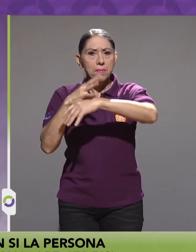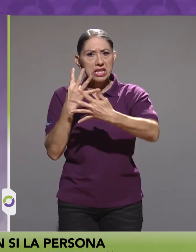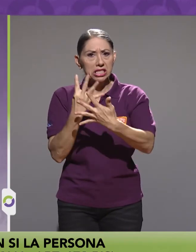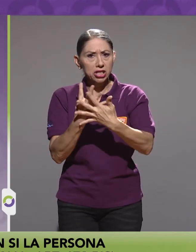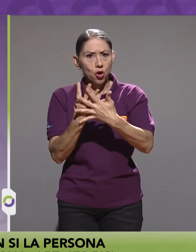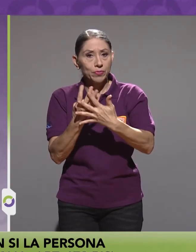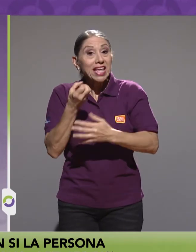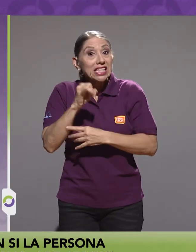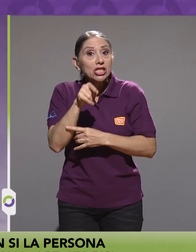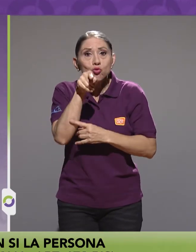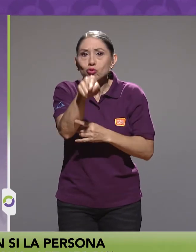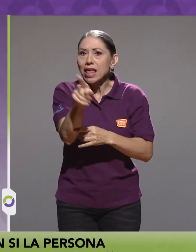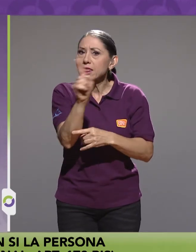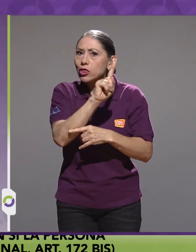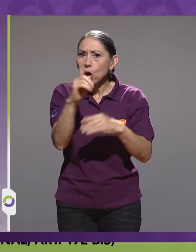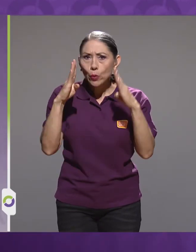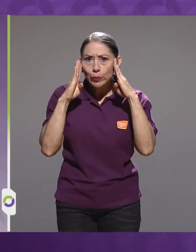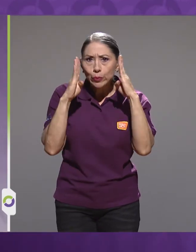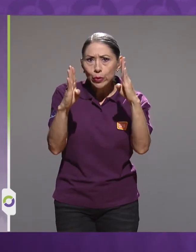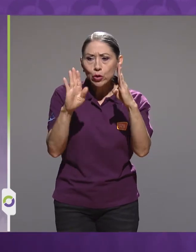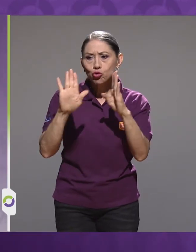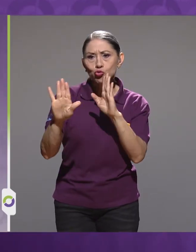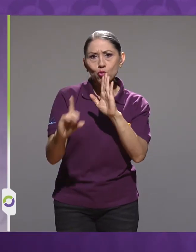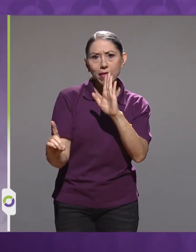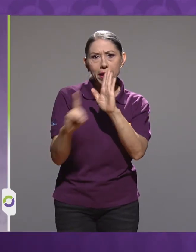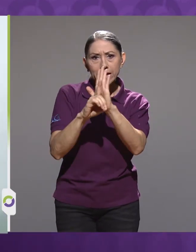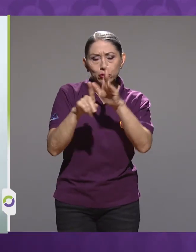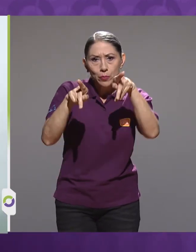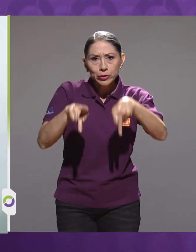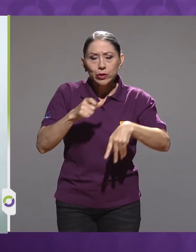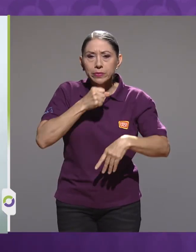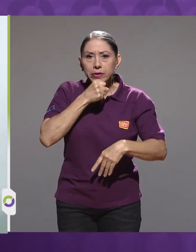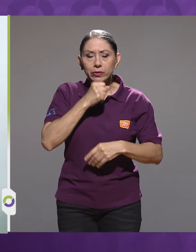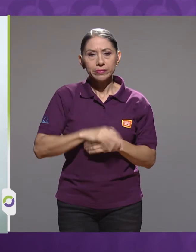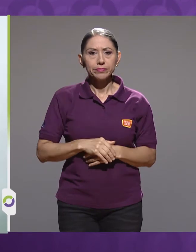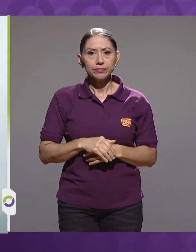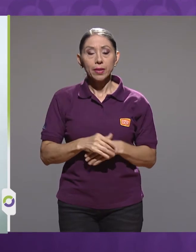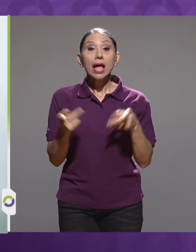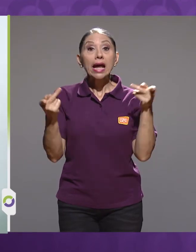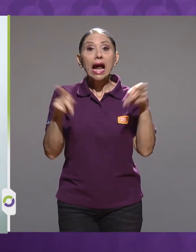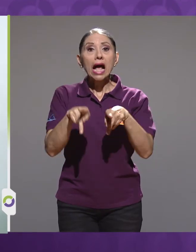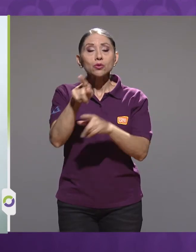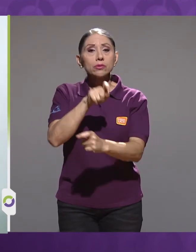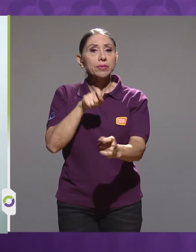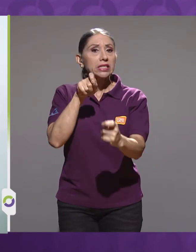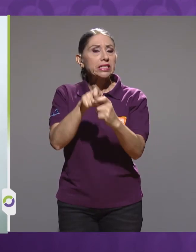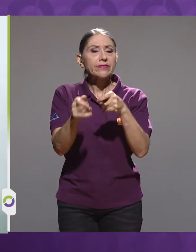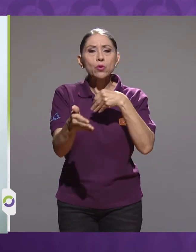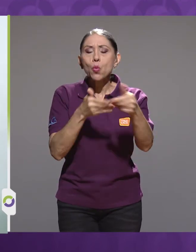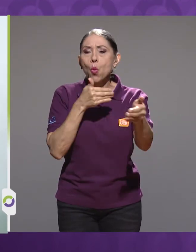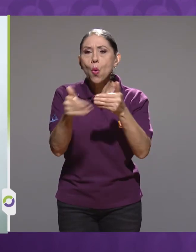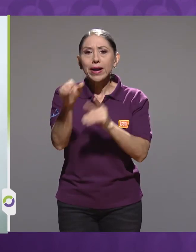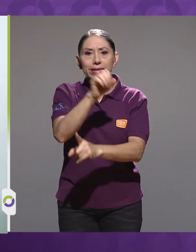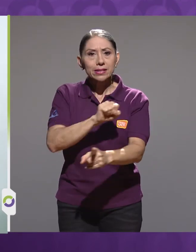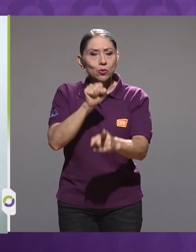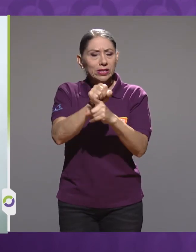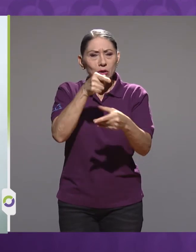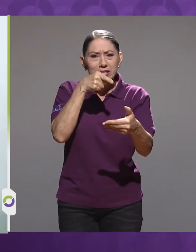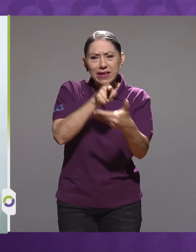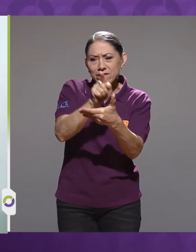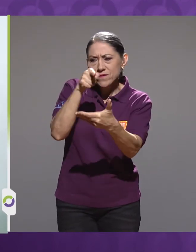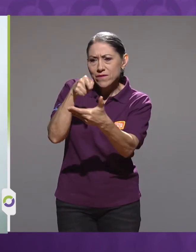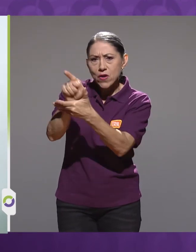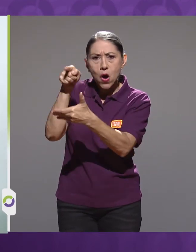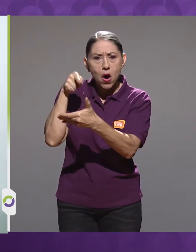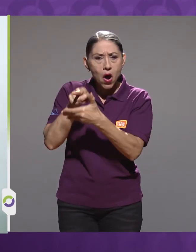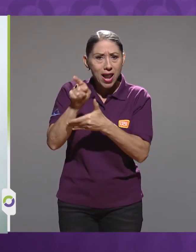no salvaguardan este derecho que tienen las personas mayores. En el caso específico de cualquier situación de violencia, en